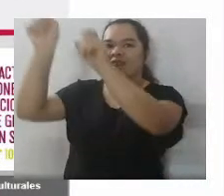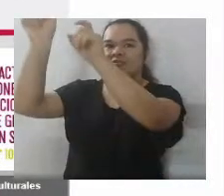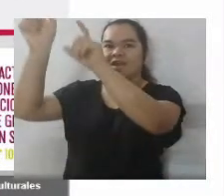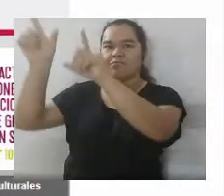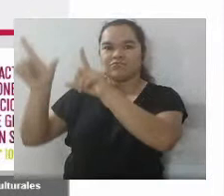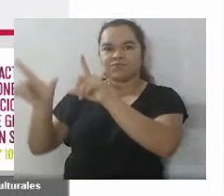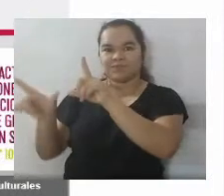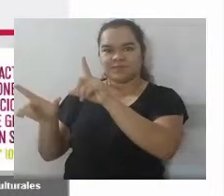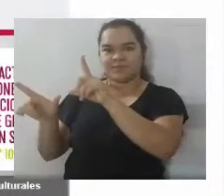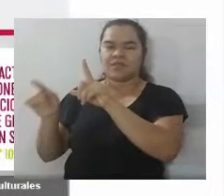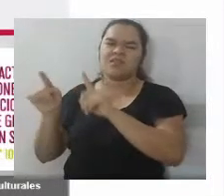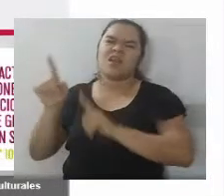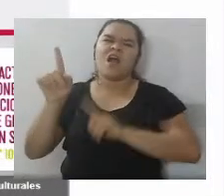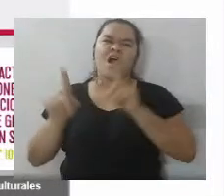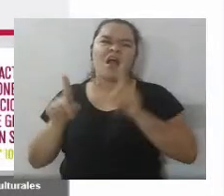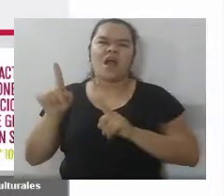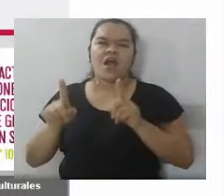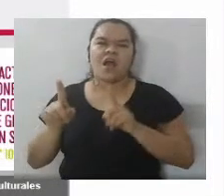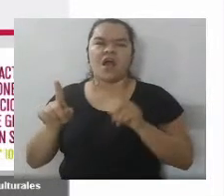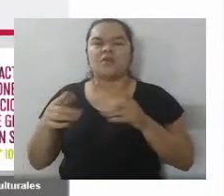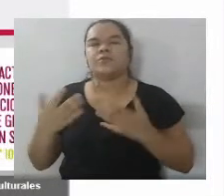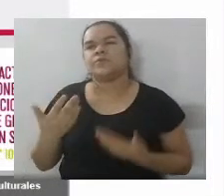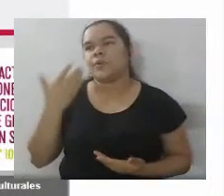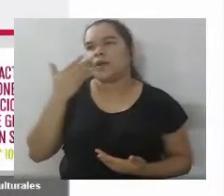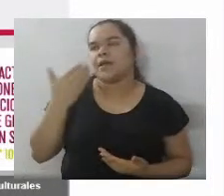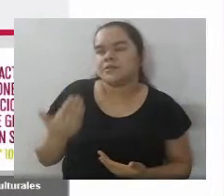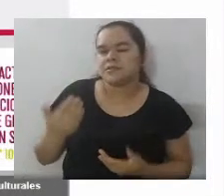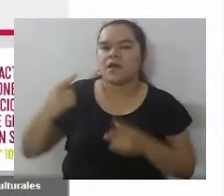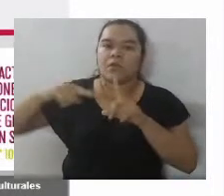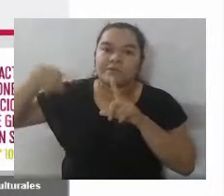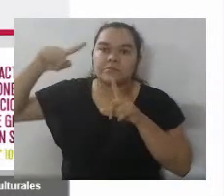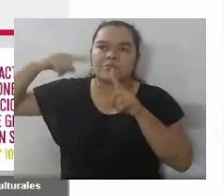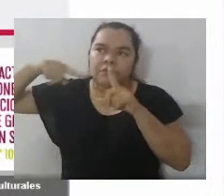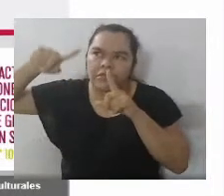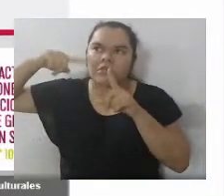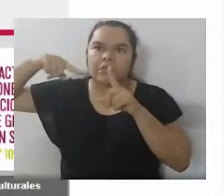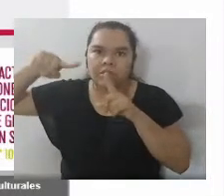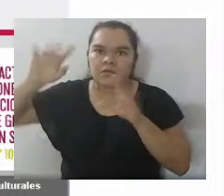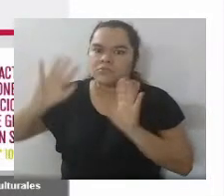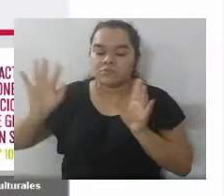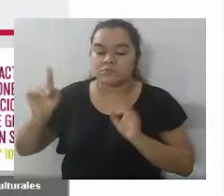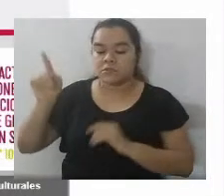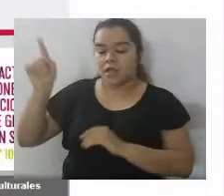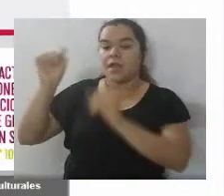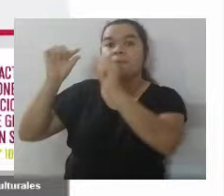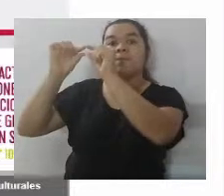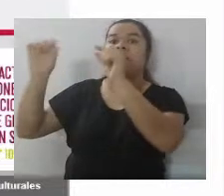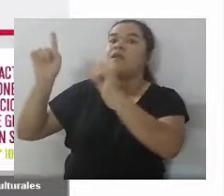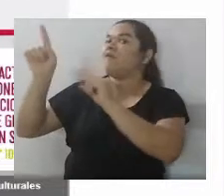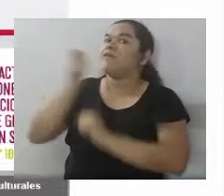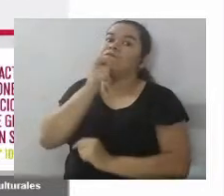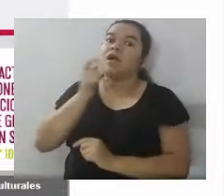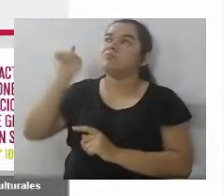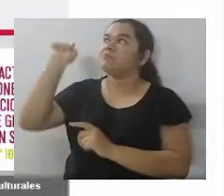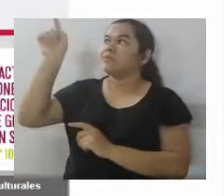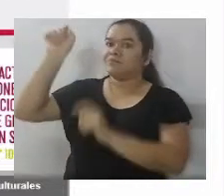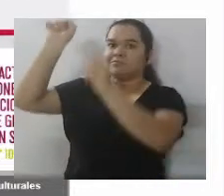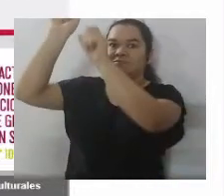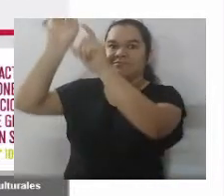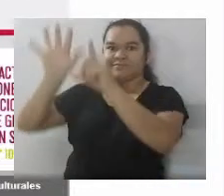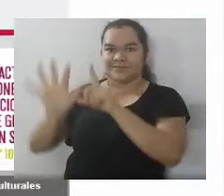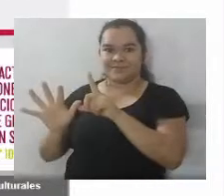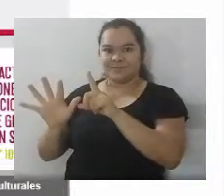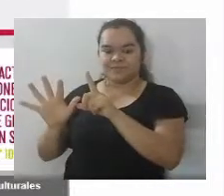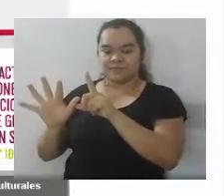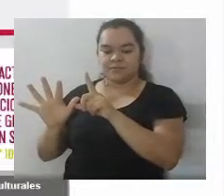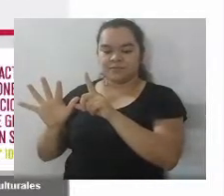quiere gastar mucha energía de su dedo índice, no quiere dar a la ruedita, va a buscar acá donde dice estudiando en la UNE, y de la misma manera va a